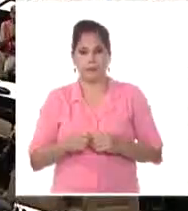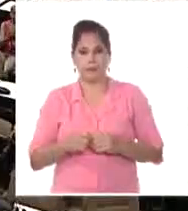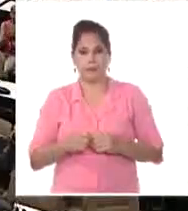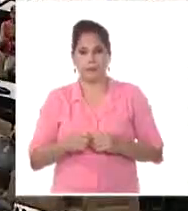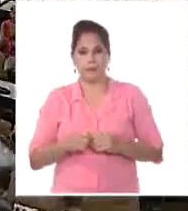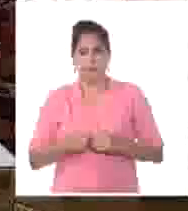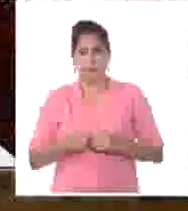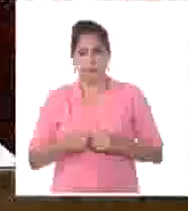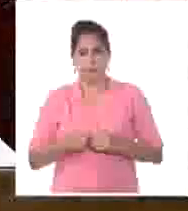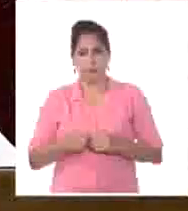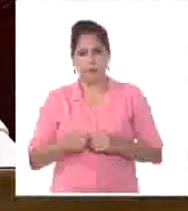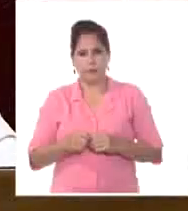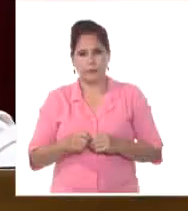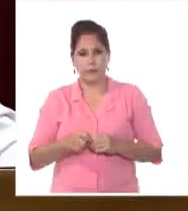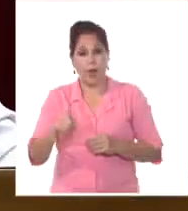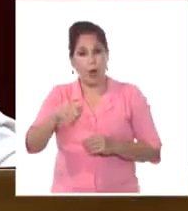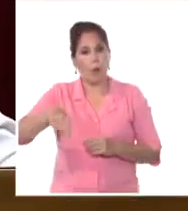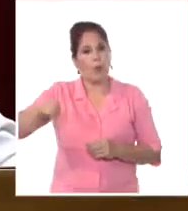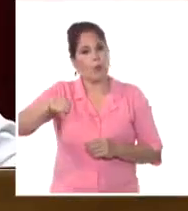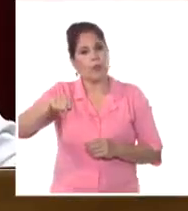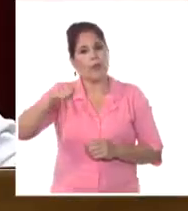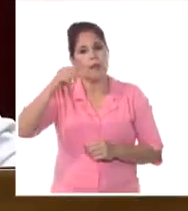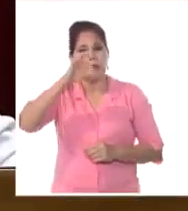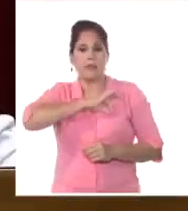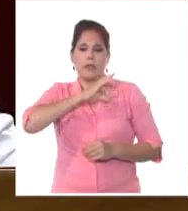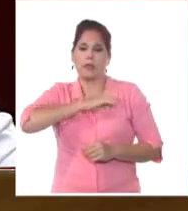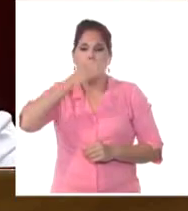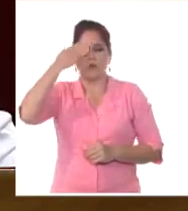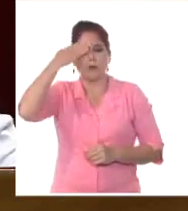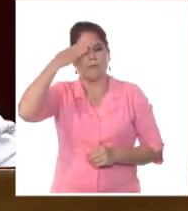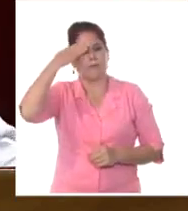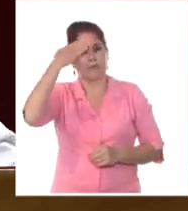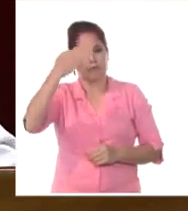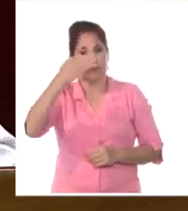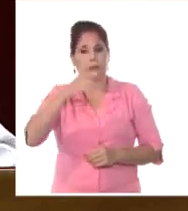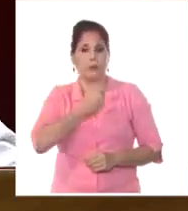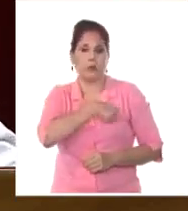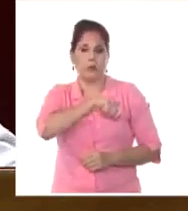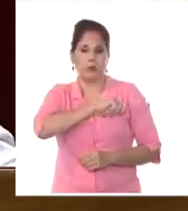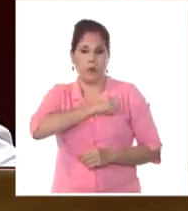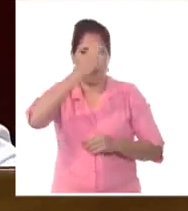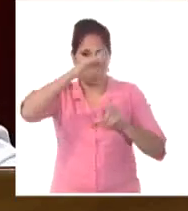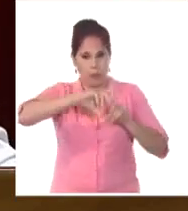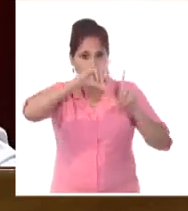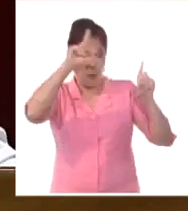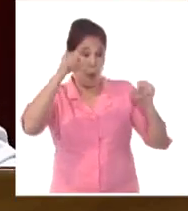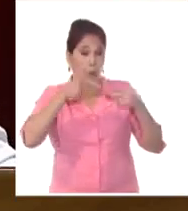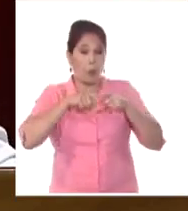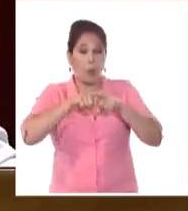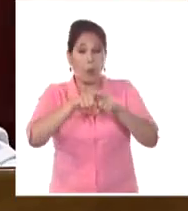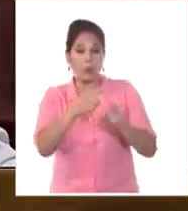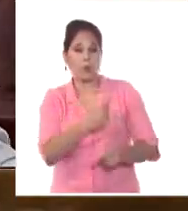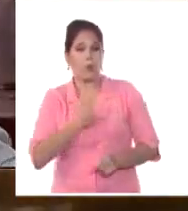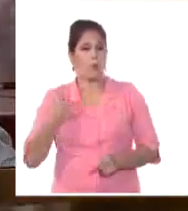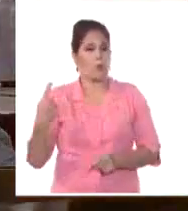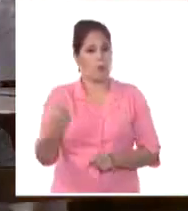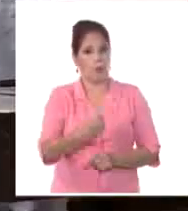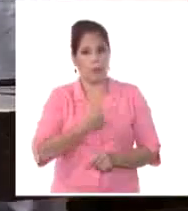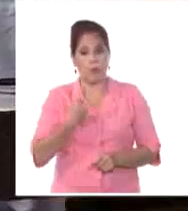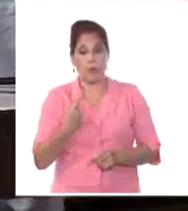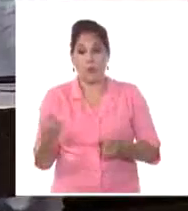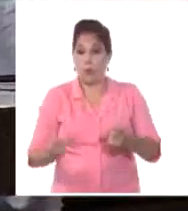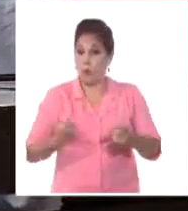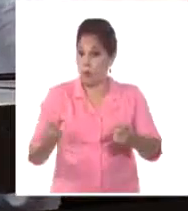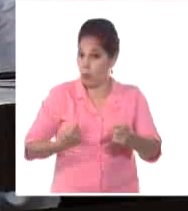Llega a ustedes el agradecimiento eterno y sincero de todo nuestro pueblo por acompañarnos en nuestra